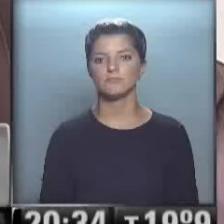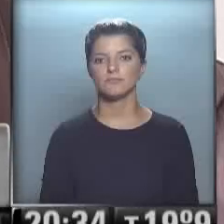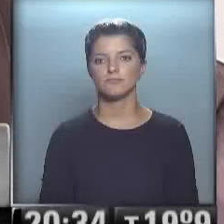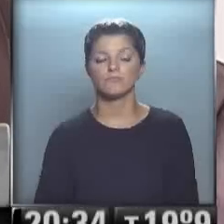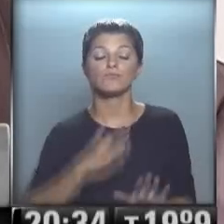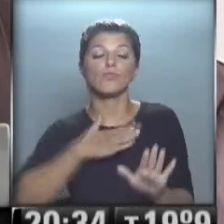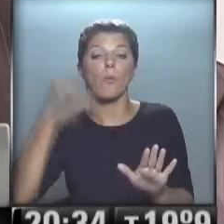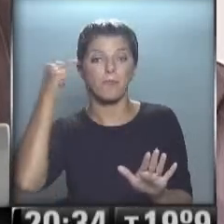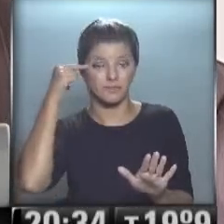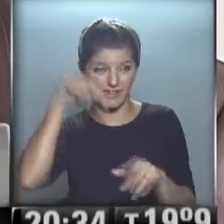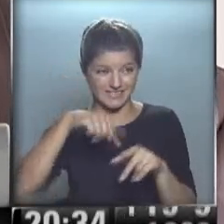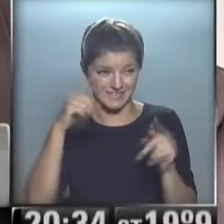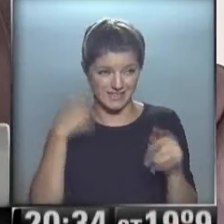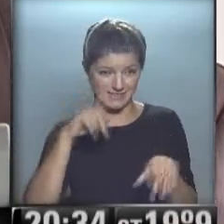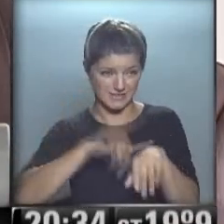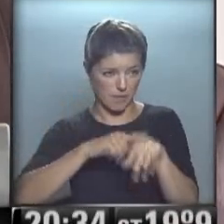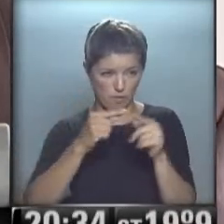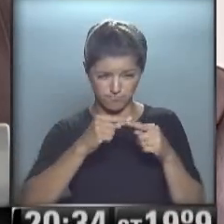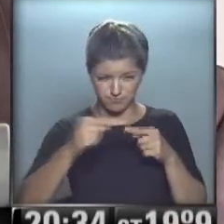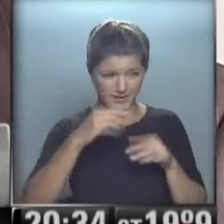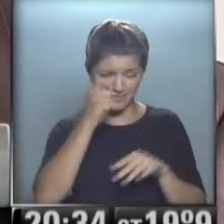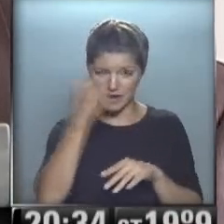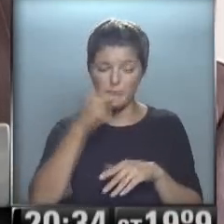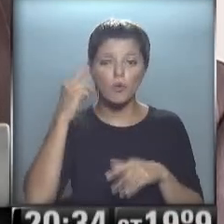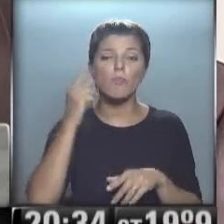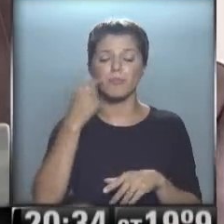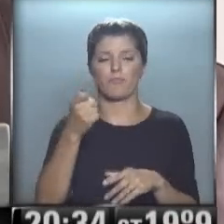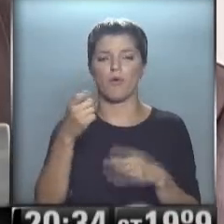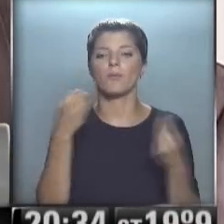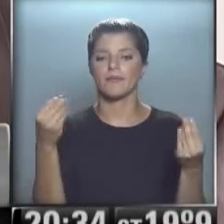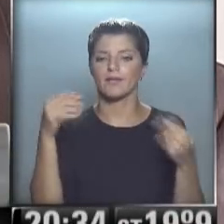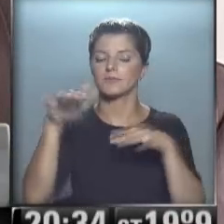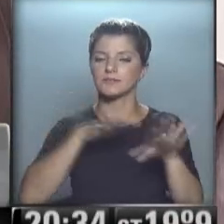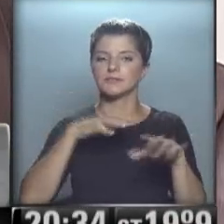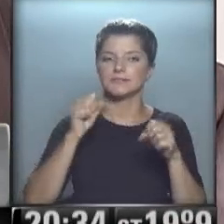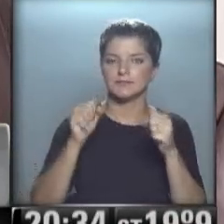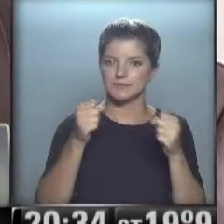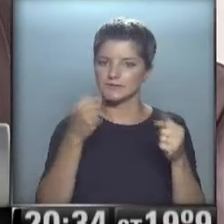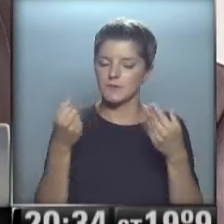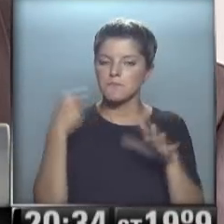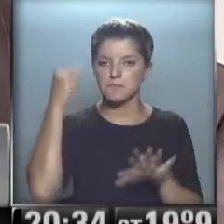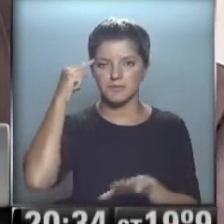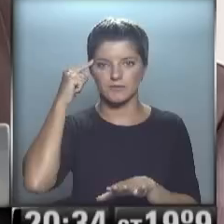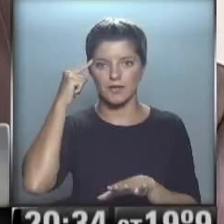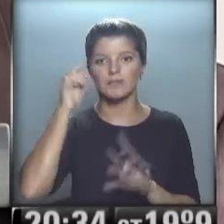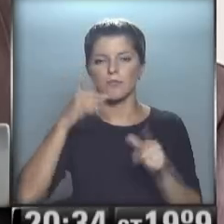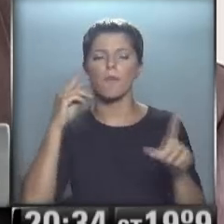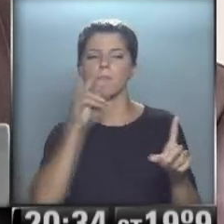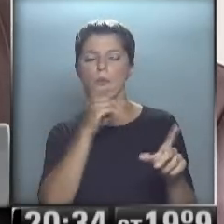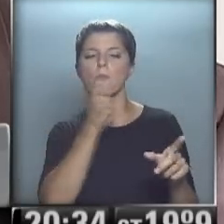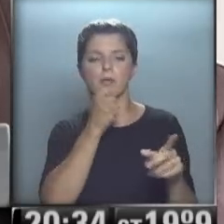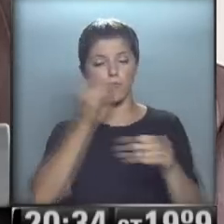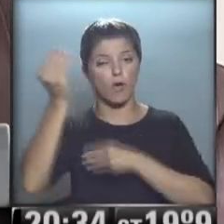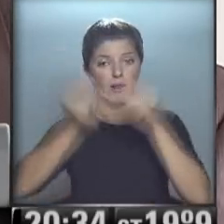Creo que en el corto plazo lo que vamos a ver es mucha expectativa, incluso podemos ver que el